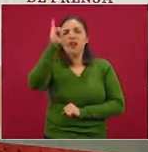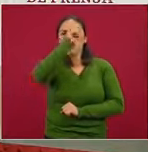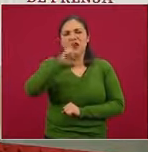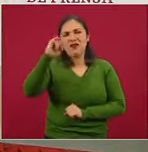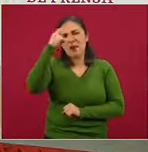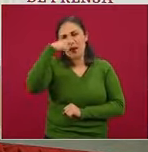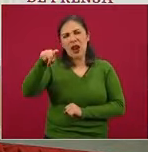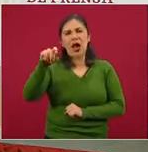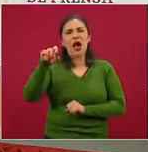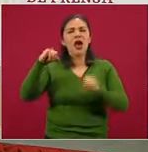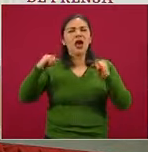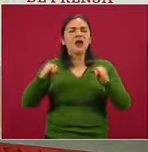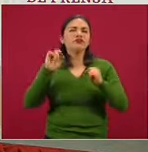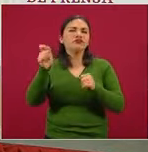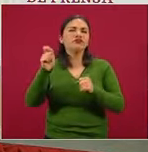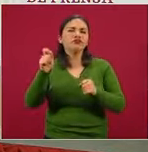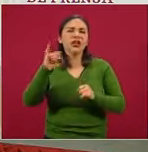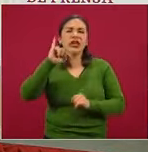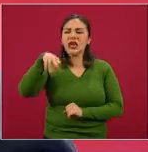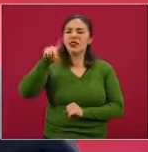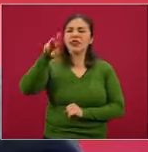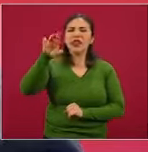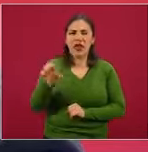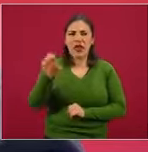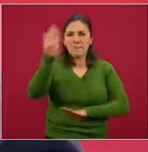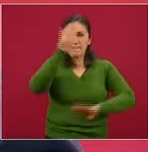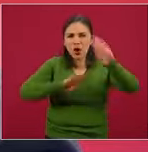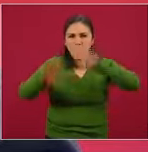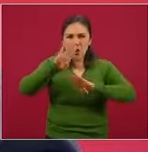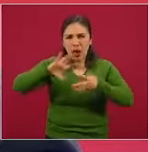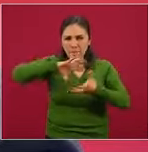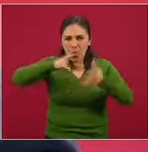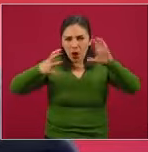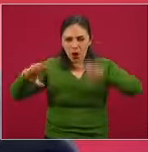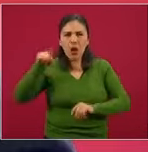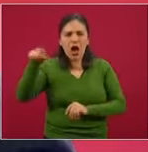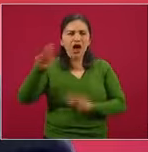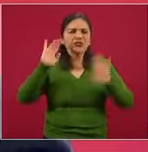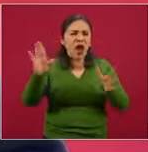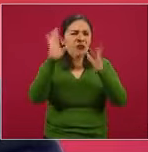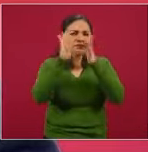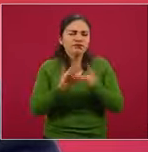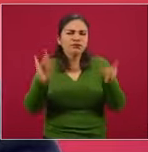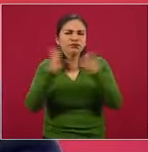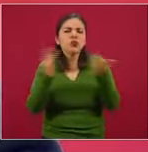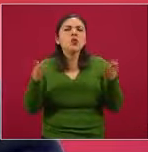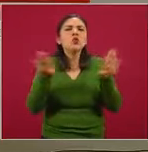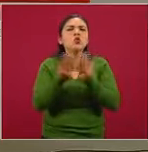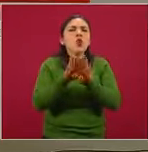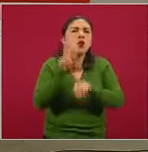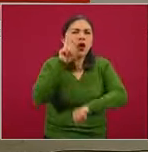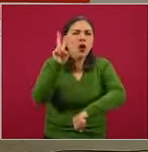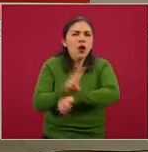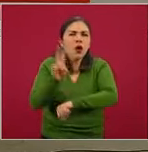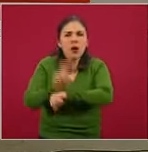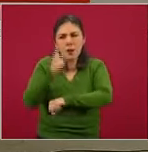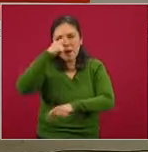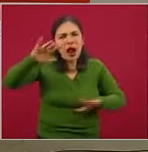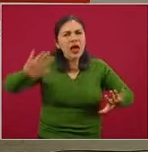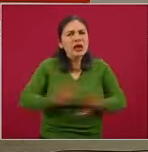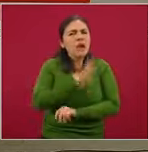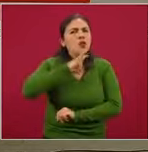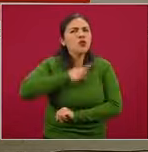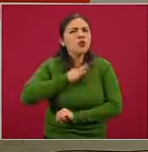Biología Molecular del INDRE, quien explicó cómo se hace el seguimiento de las mutaciones y por qué ocurren las